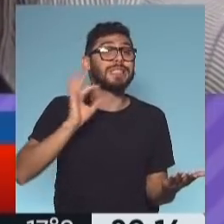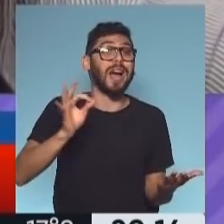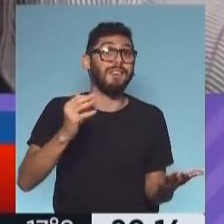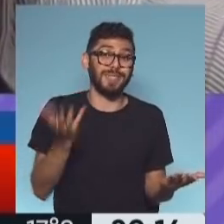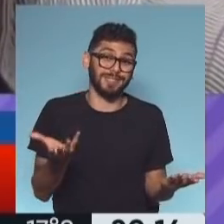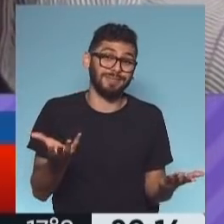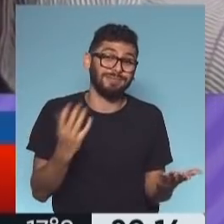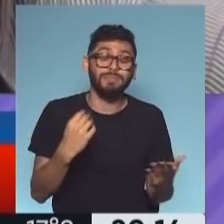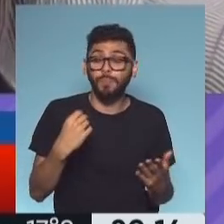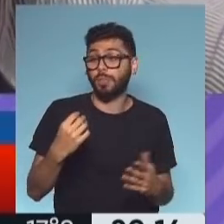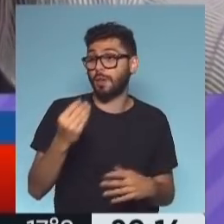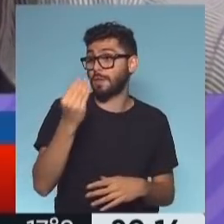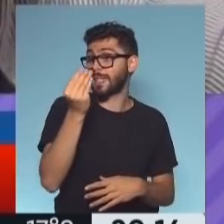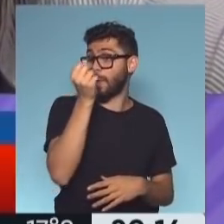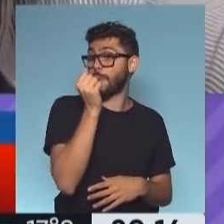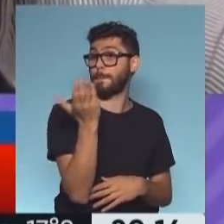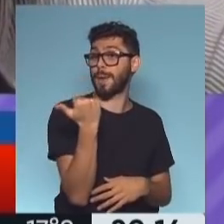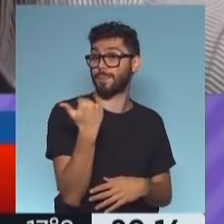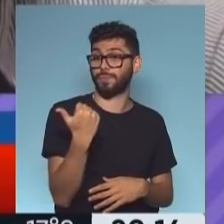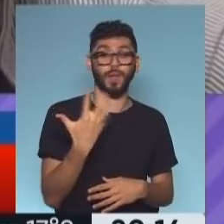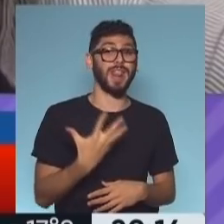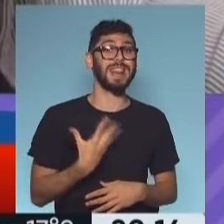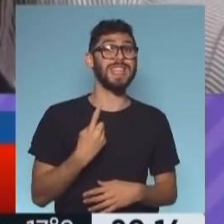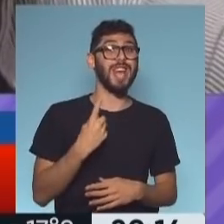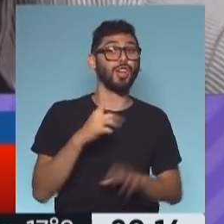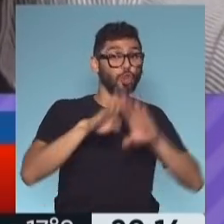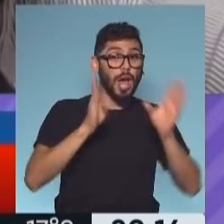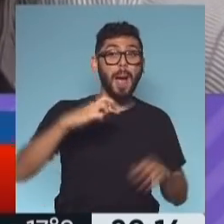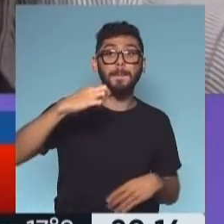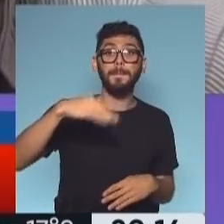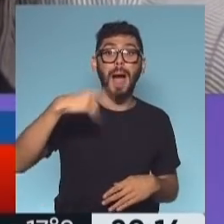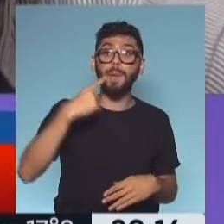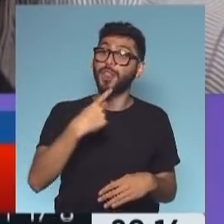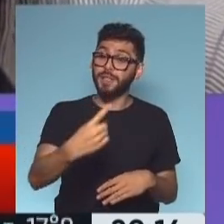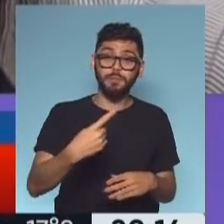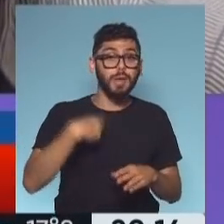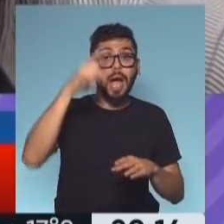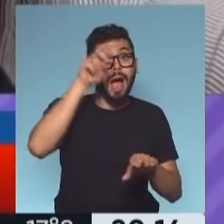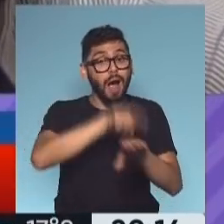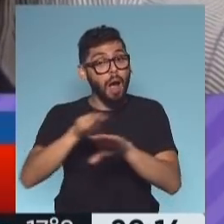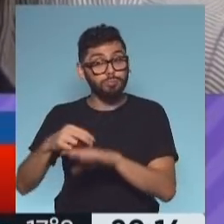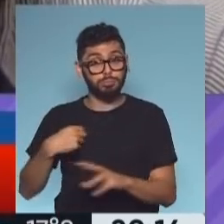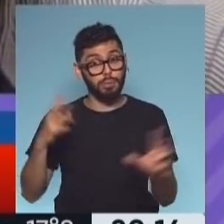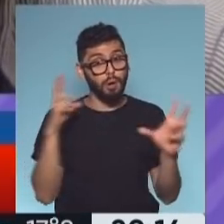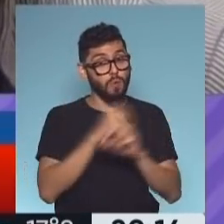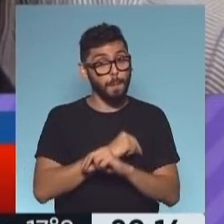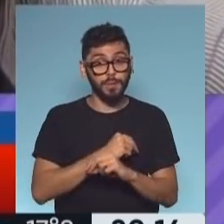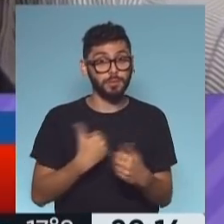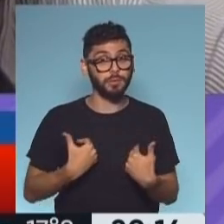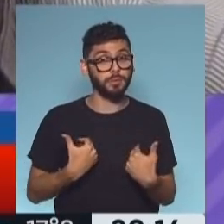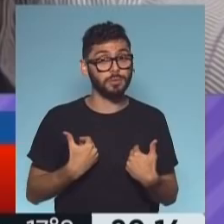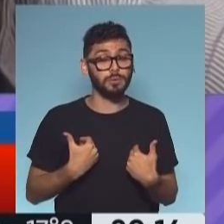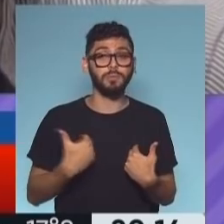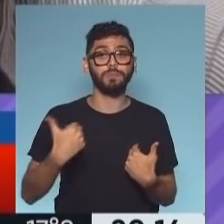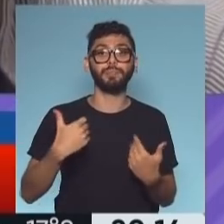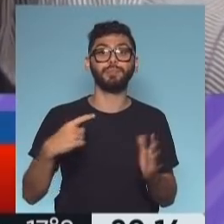semana pasado la directora del PAMI comunicó que se habían quedado sin camas para poder derivar a los pacientes en la Ciudad de Buenos